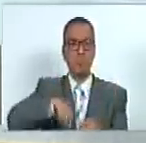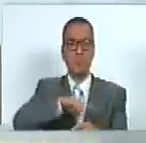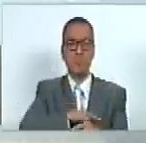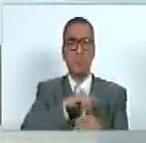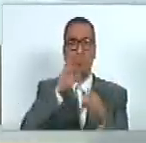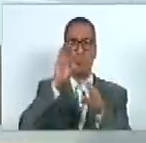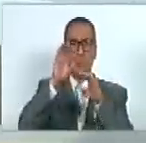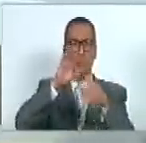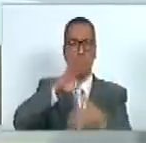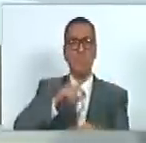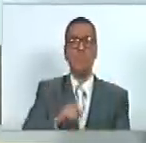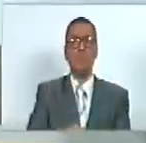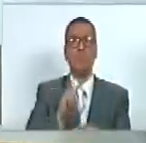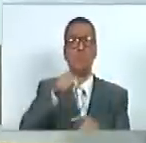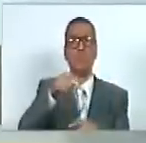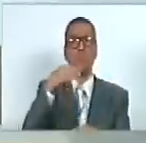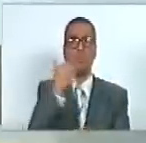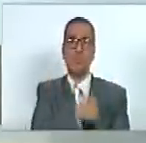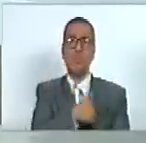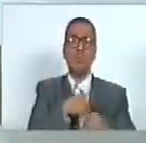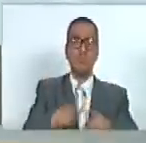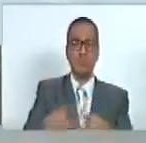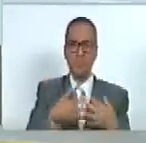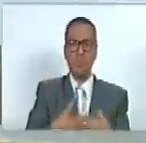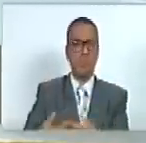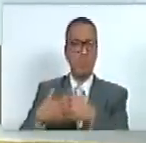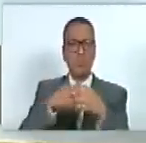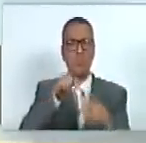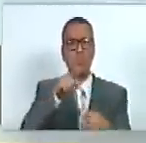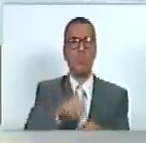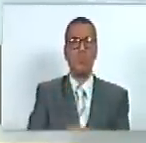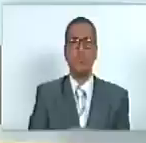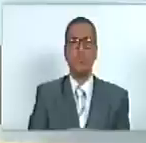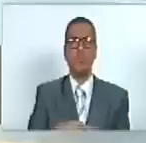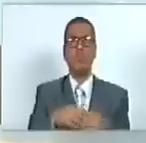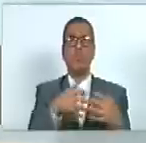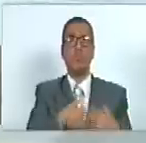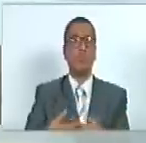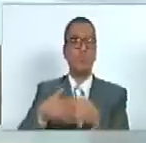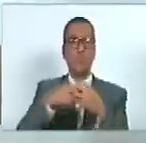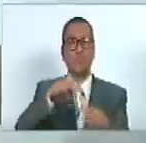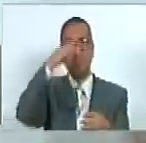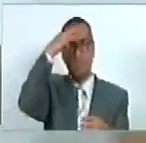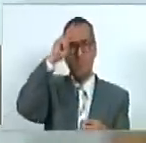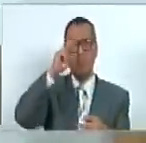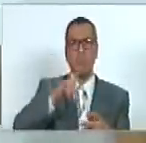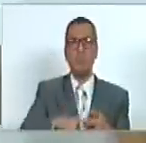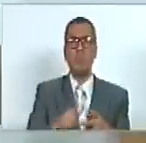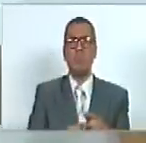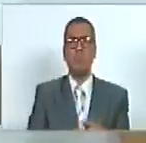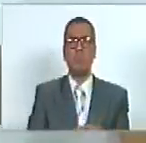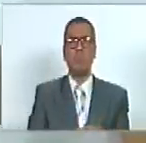continente, incluido Canadá, Estados Unidos de América, Estados Unidos mexicanos,